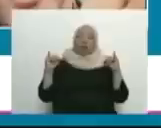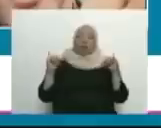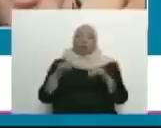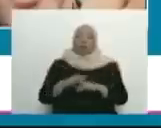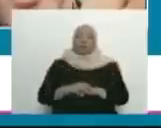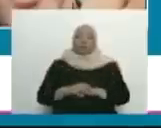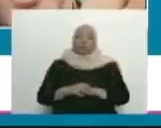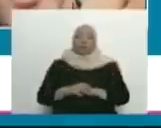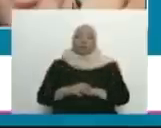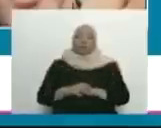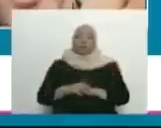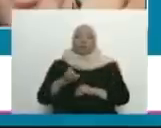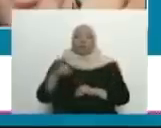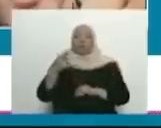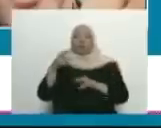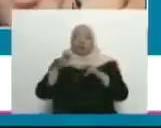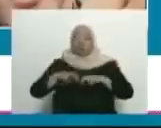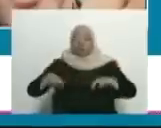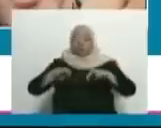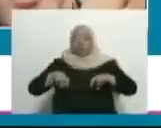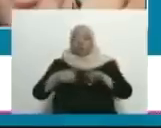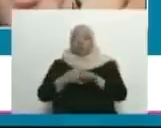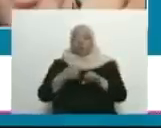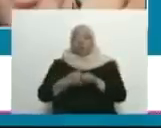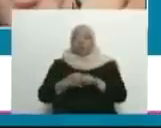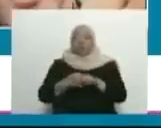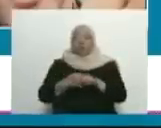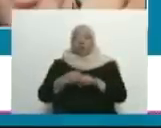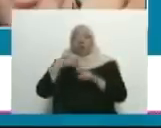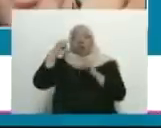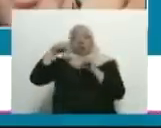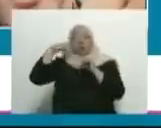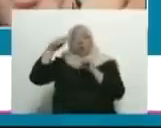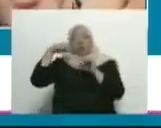dice la primera investigación que se ha hecho, están los videos.